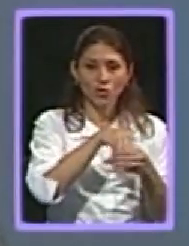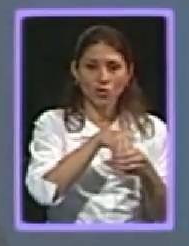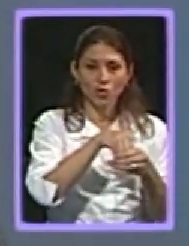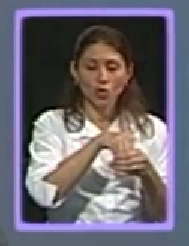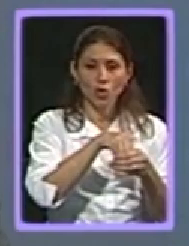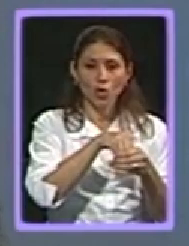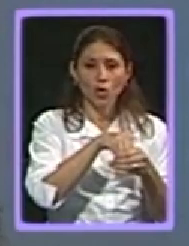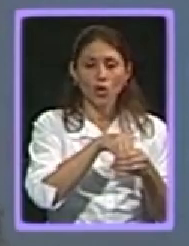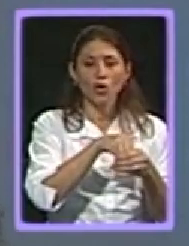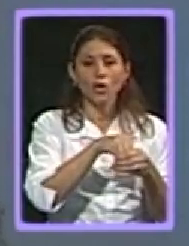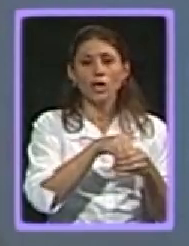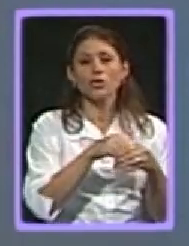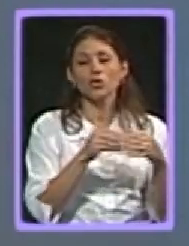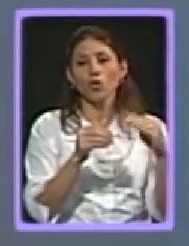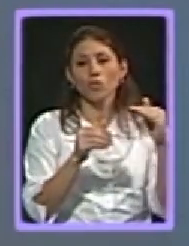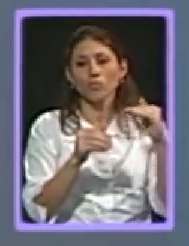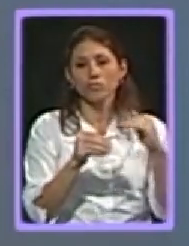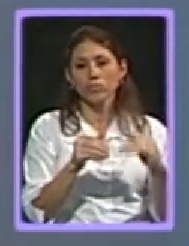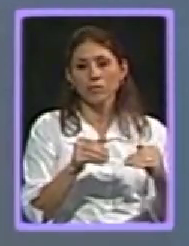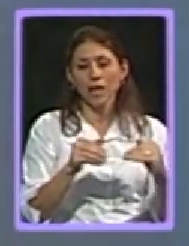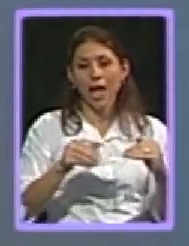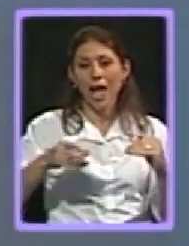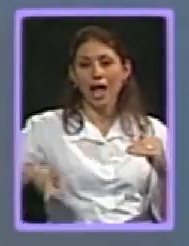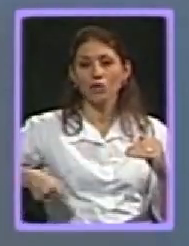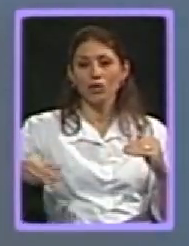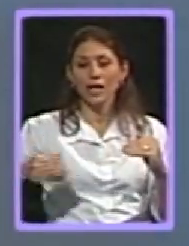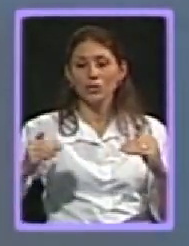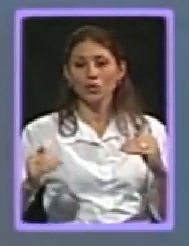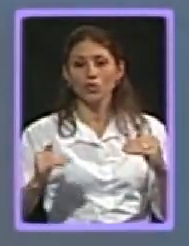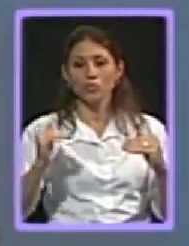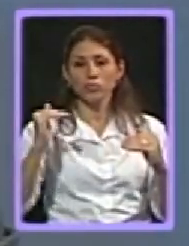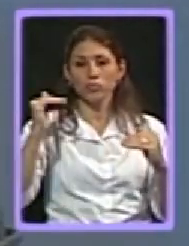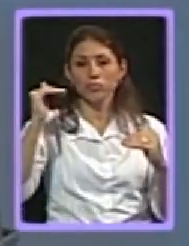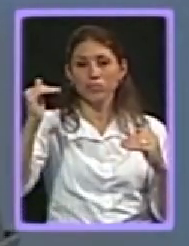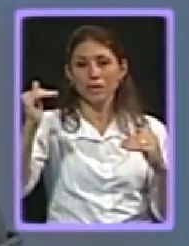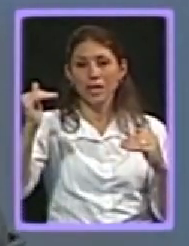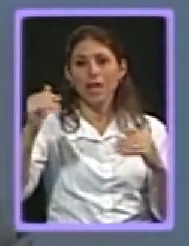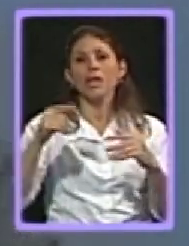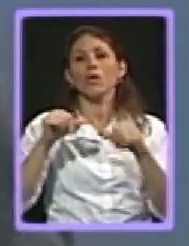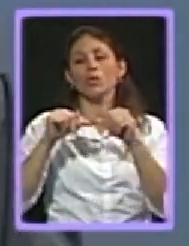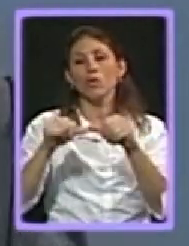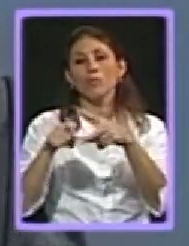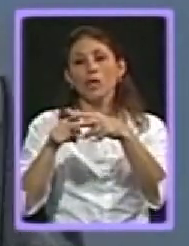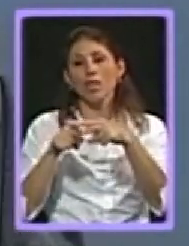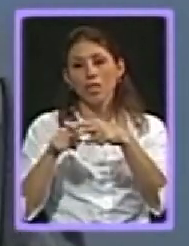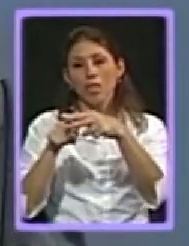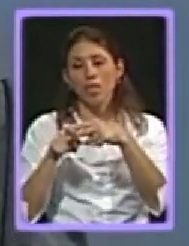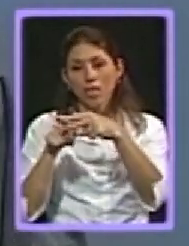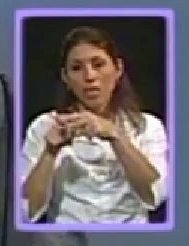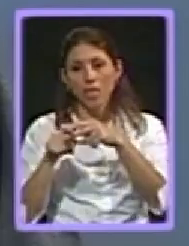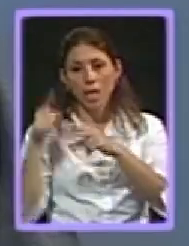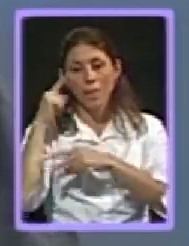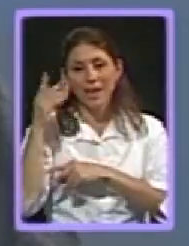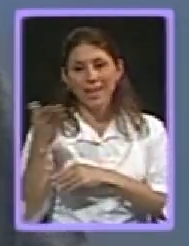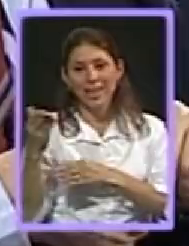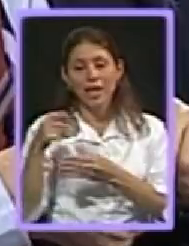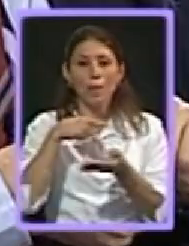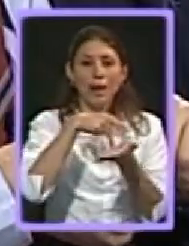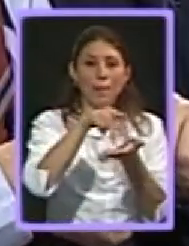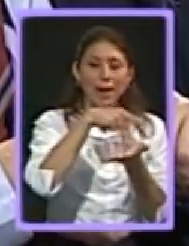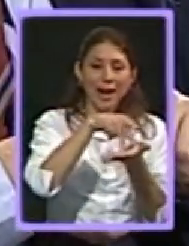a los gastos y que vamos a pedir prestado un poco más, no solamente para amortizar la deuda, sino para